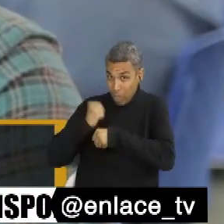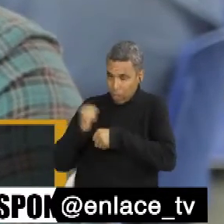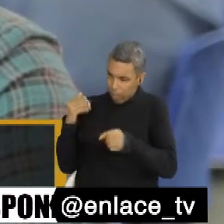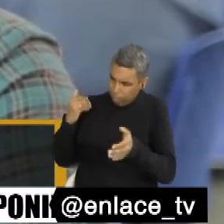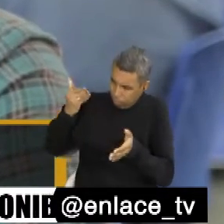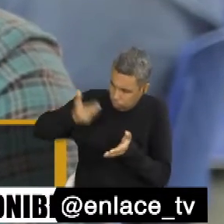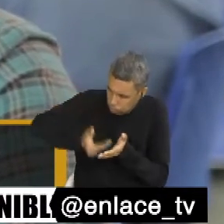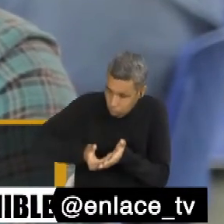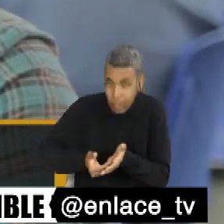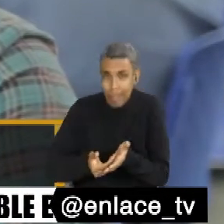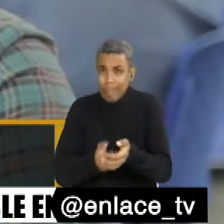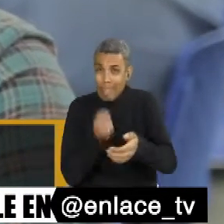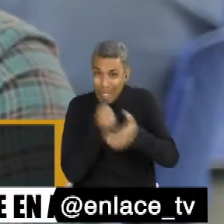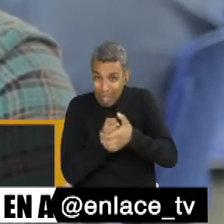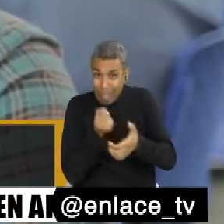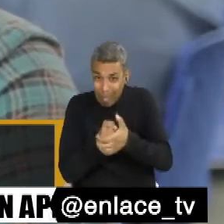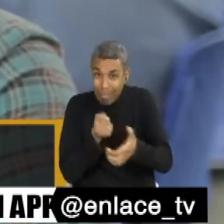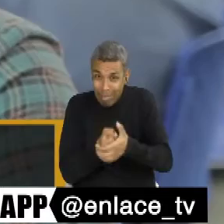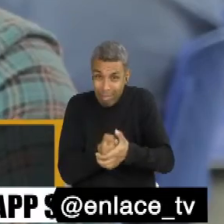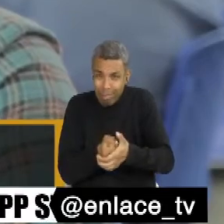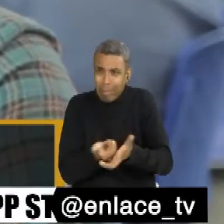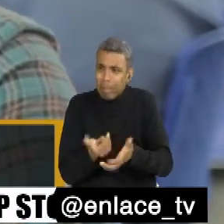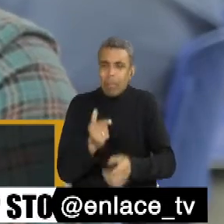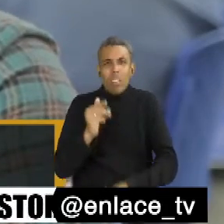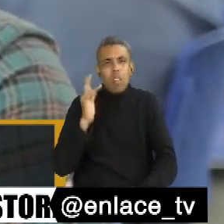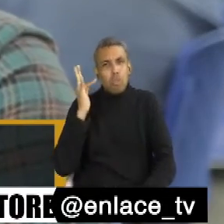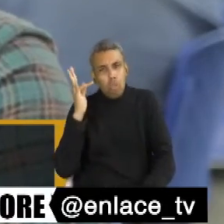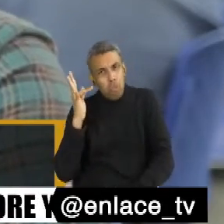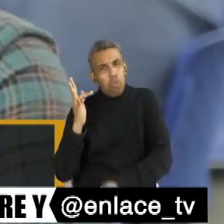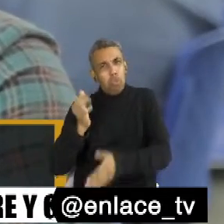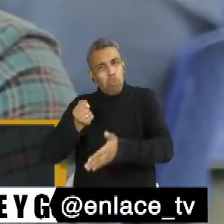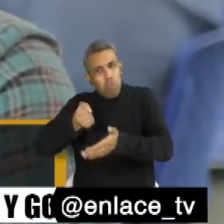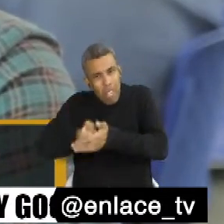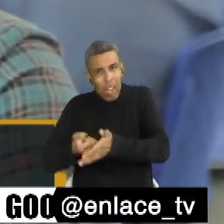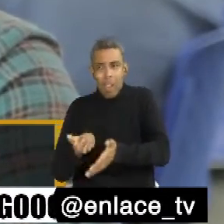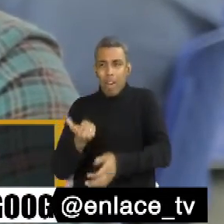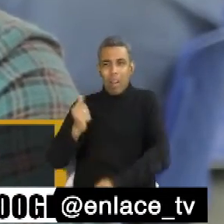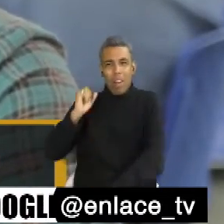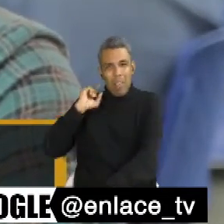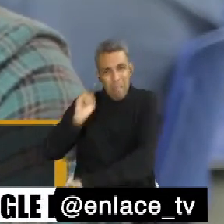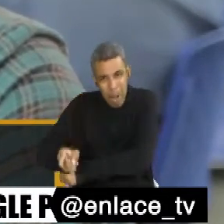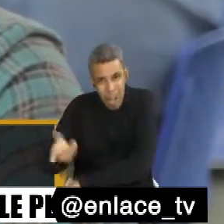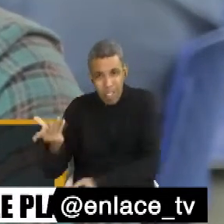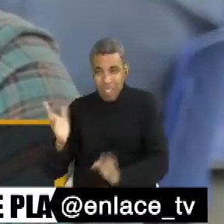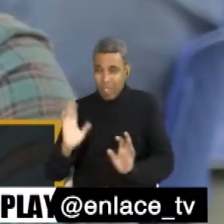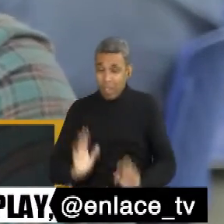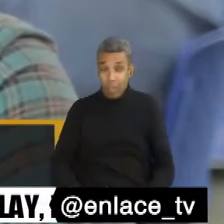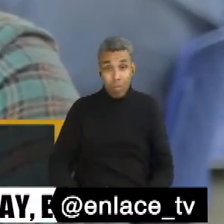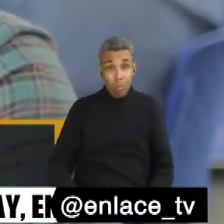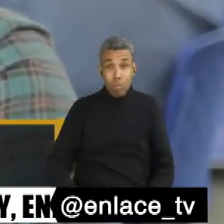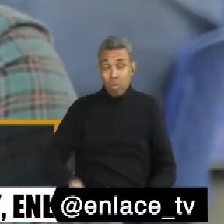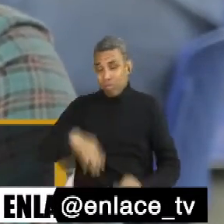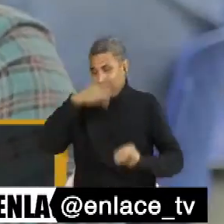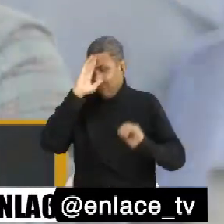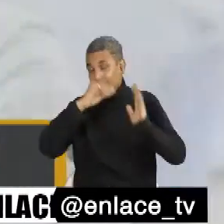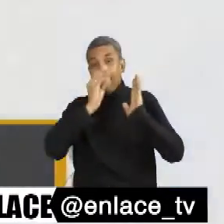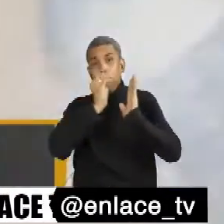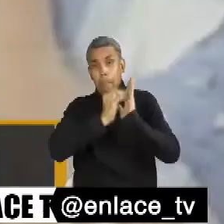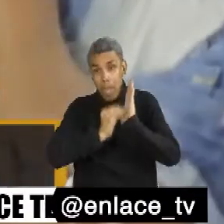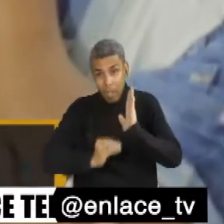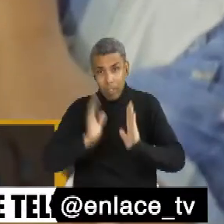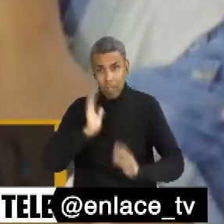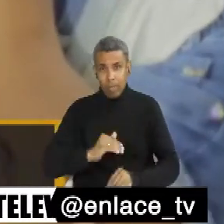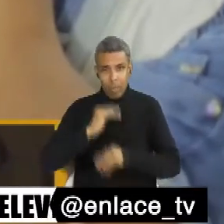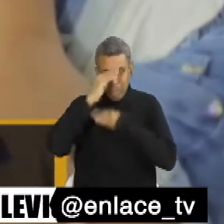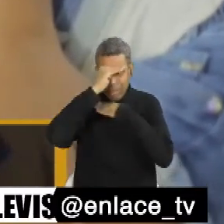he venido luchando con tutelas, con desacatos, con una cosa y la otra para los servicios de ella.